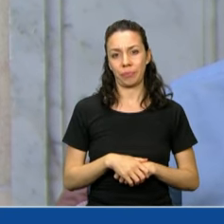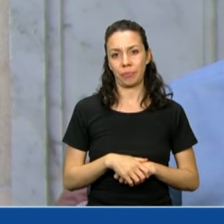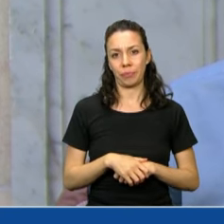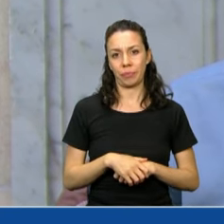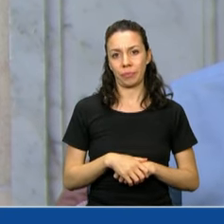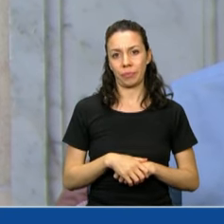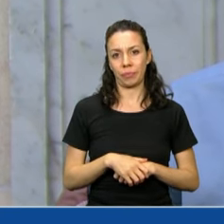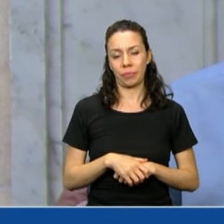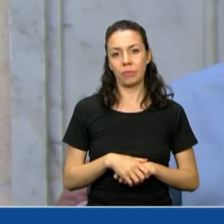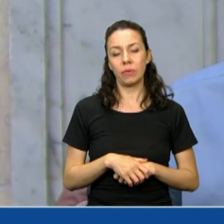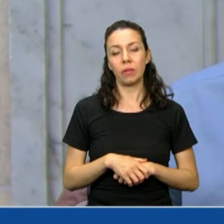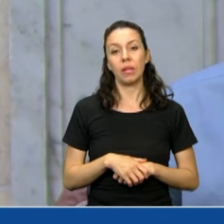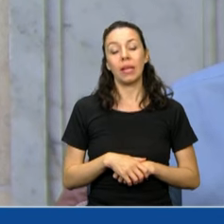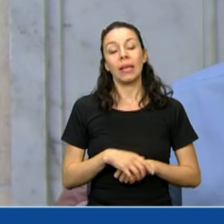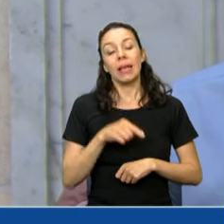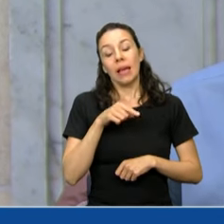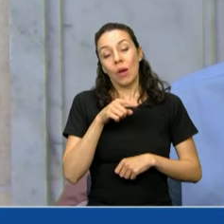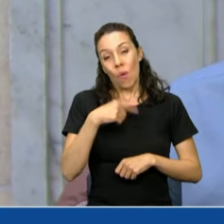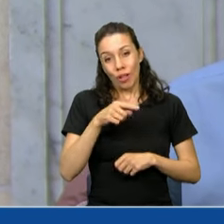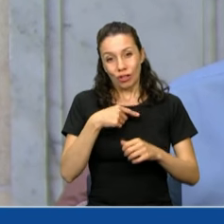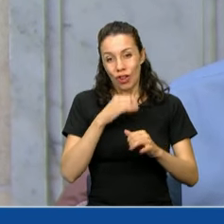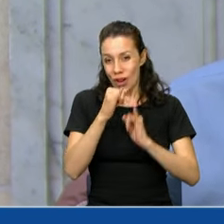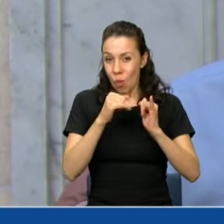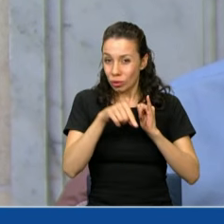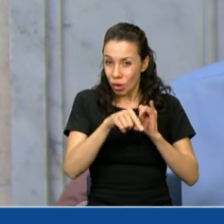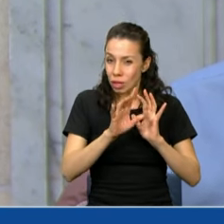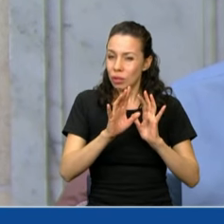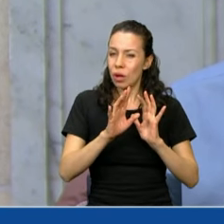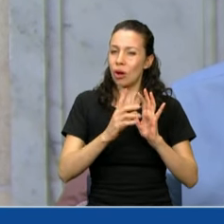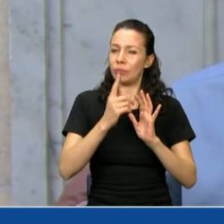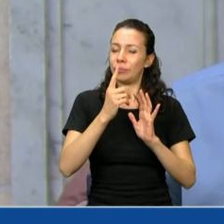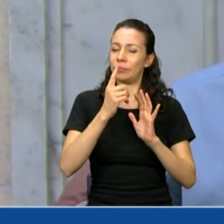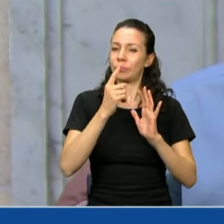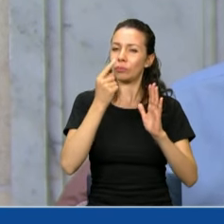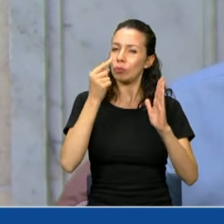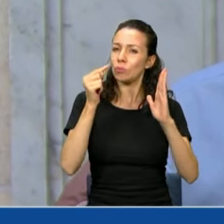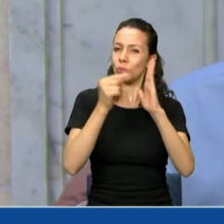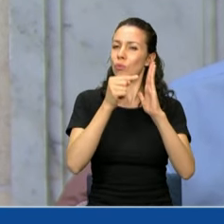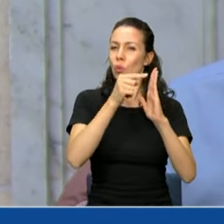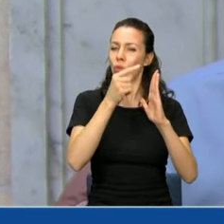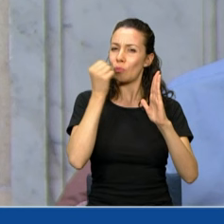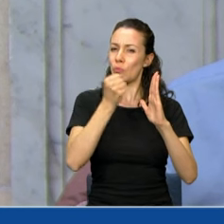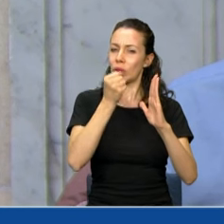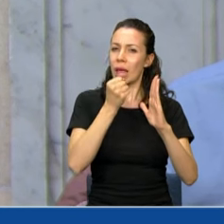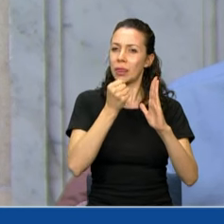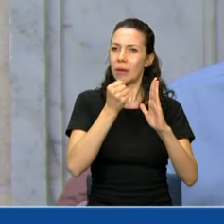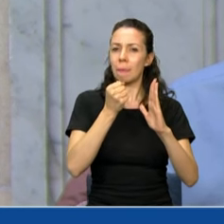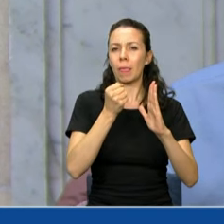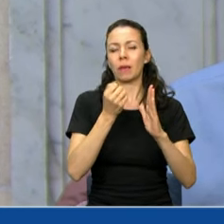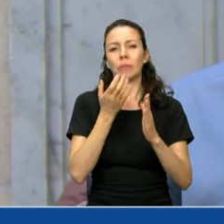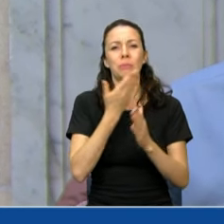hablamos particularmente de esto quiero hacer énfasis de que nosotros hoy tenemos presidente le